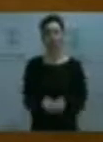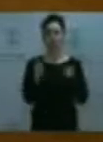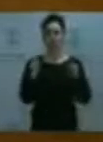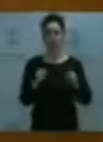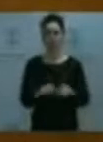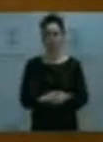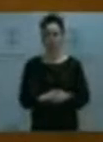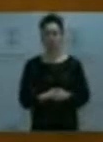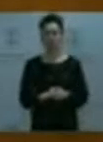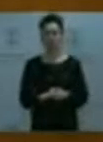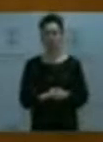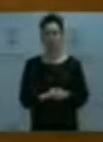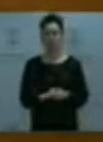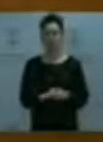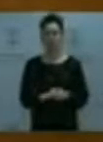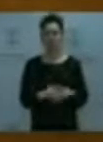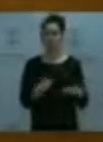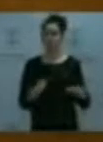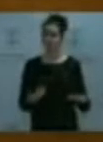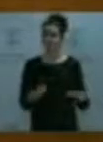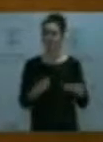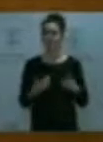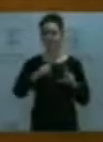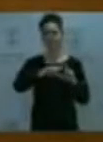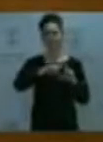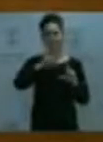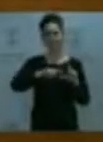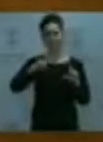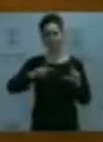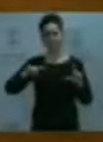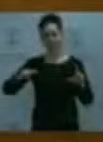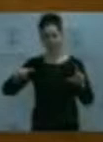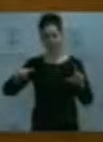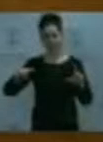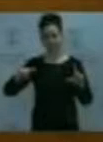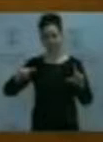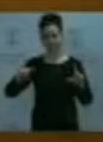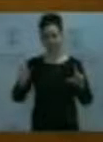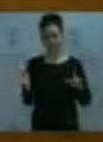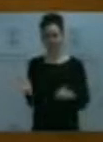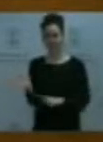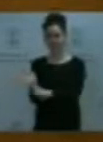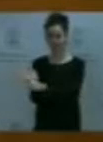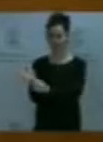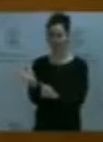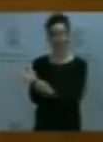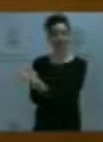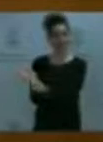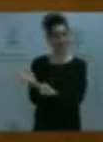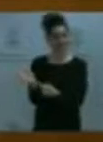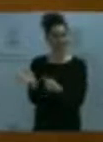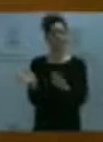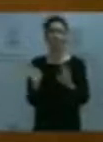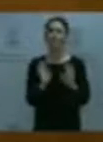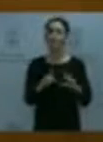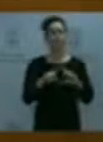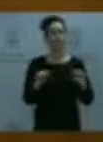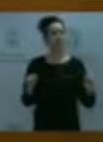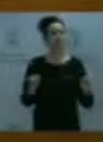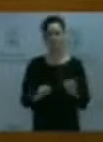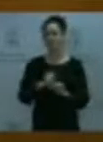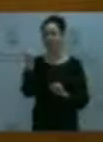los gráficos, es verdad que el problema es generalizado, pero en Asturias más que en otros sitios. El